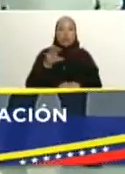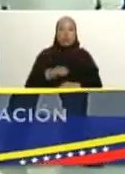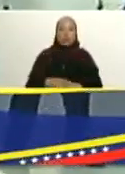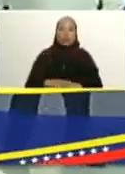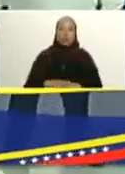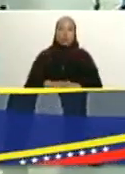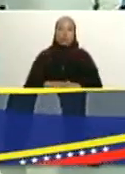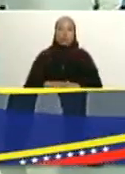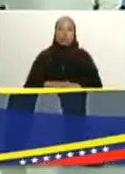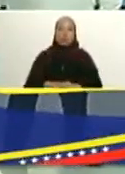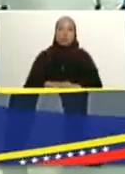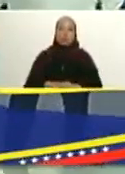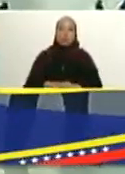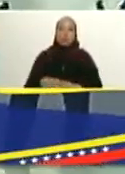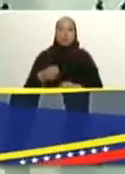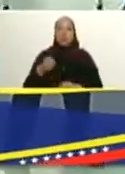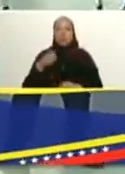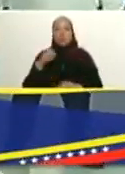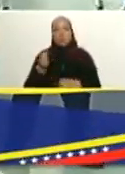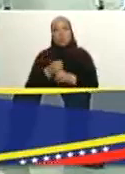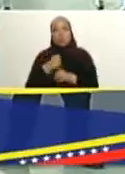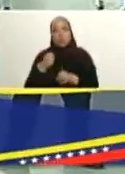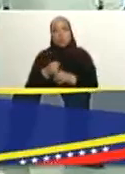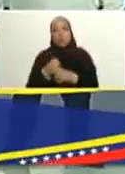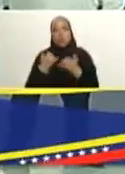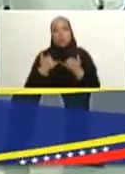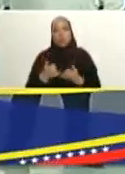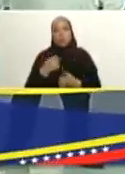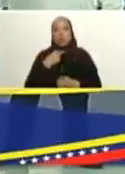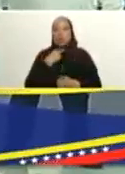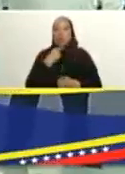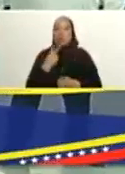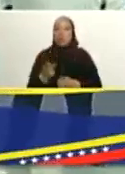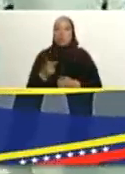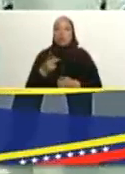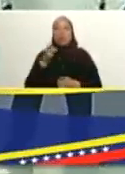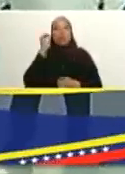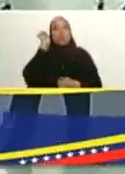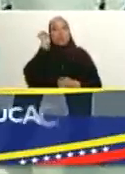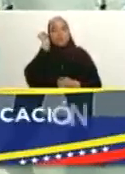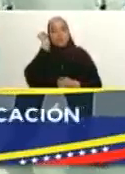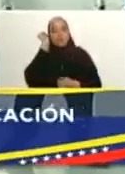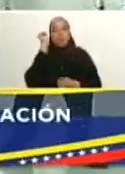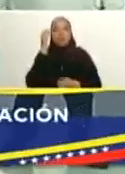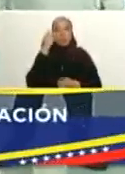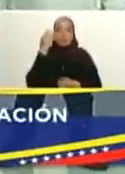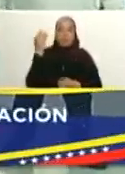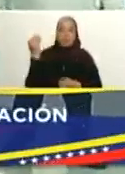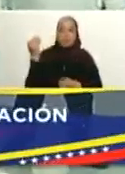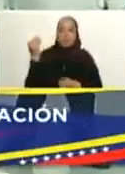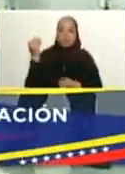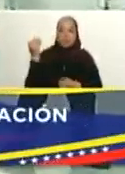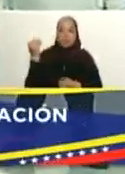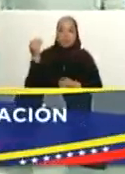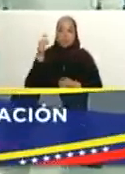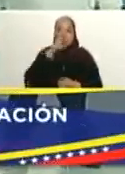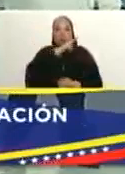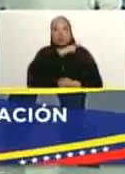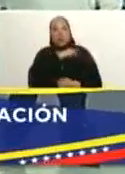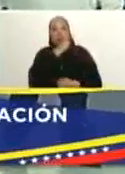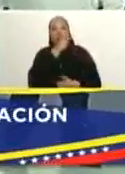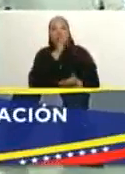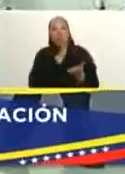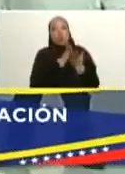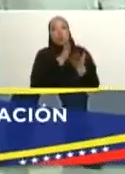Y constancia de ello, yo quiero darle la voz a esta mujer, a Deiris Barrio, la directora de esta escuela,